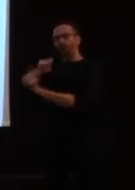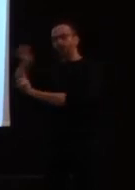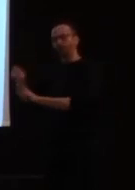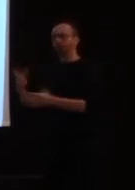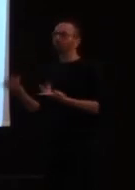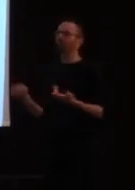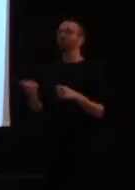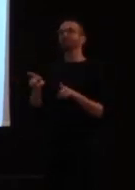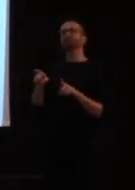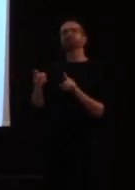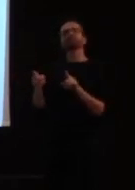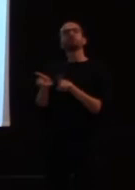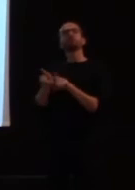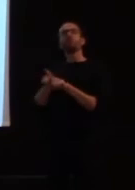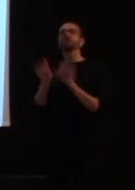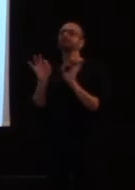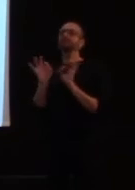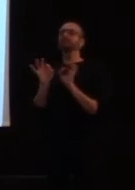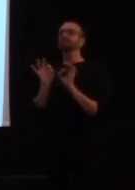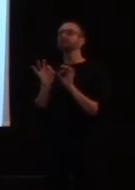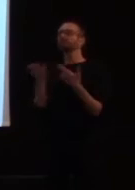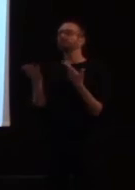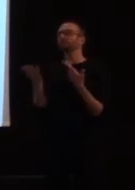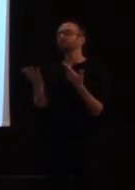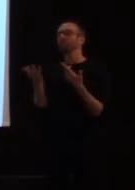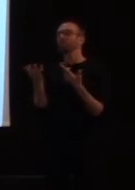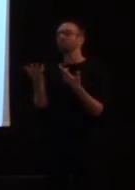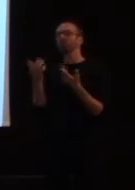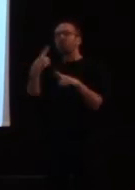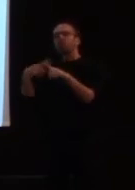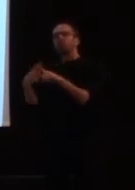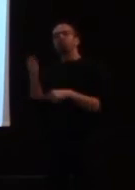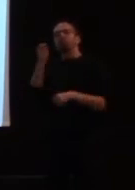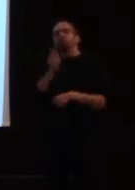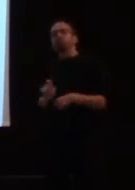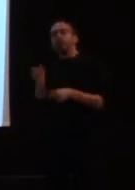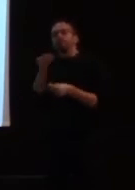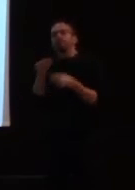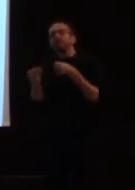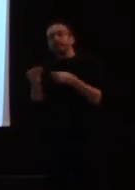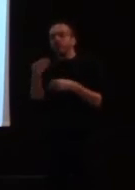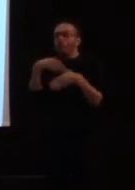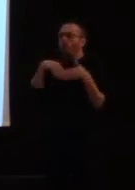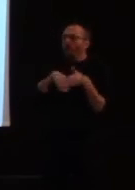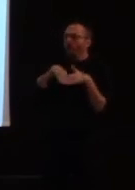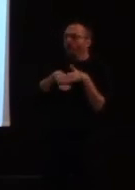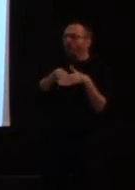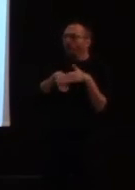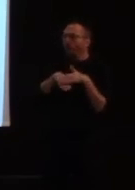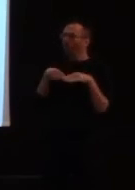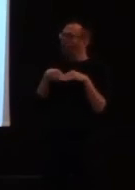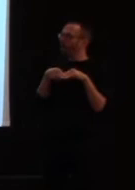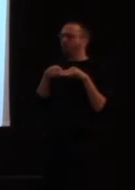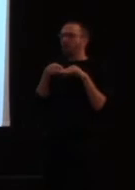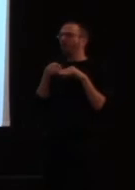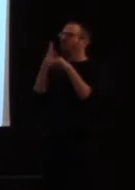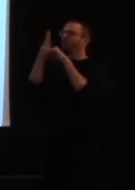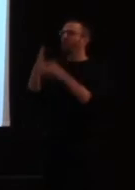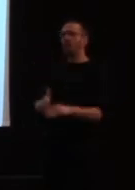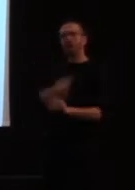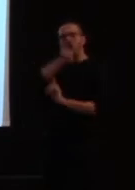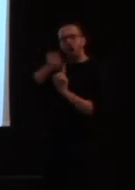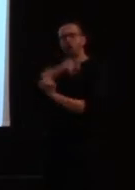Como un patrimonio profesional de estrategias que nos han funcionado y con ello vamos curando, ¿vale? Y nos va bastante